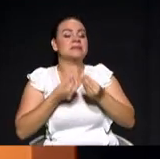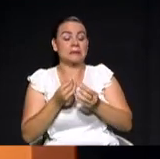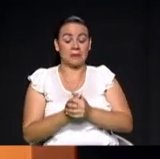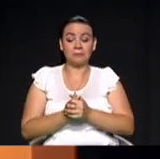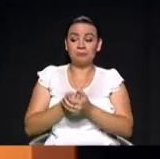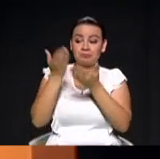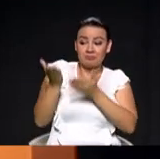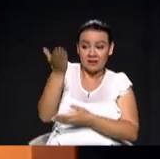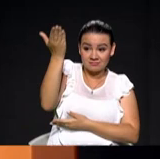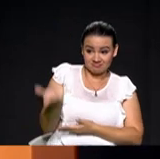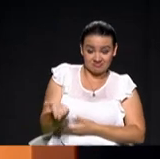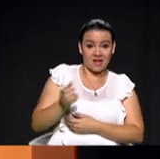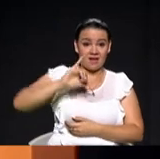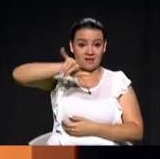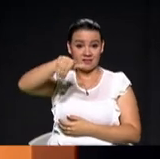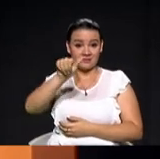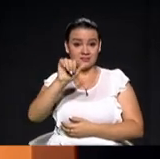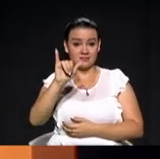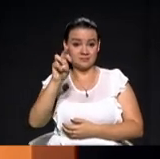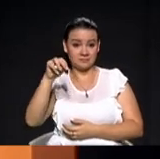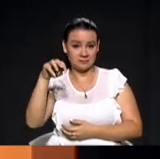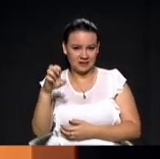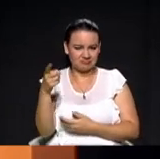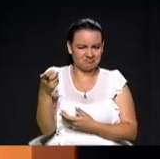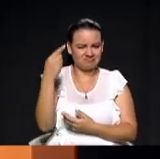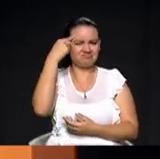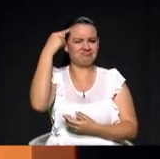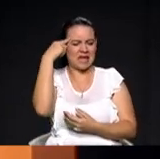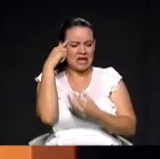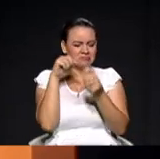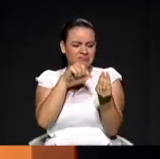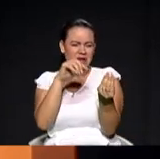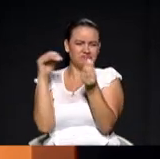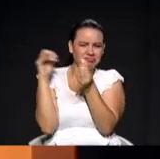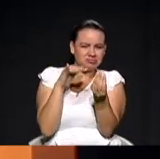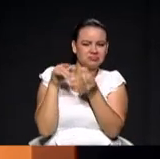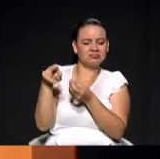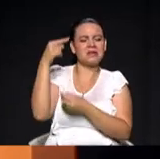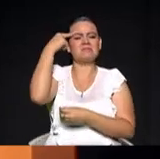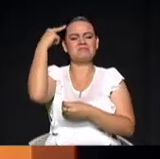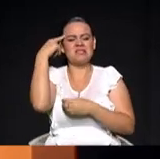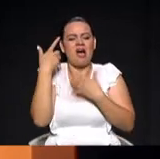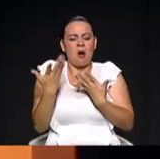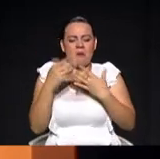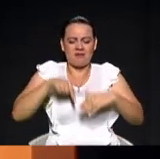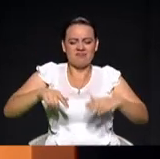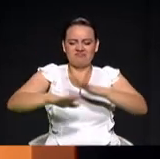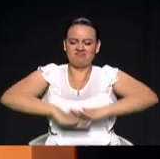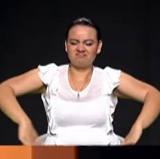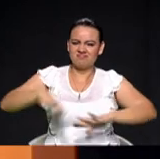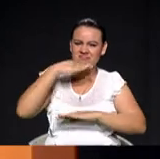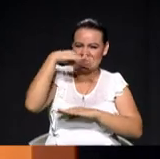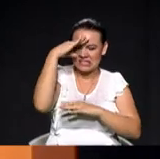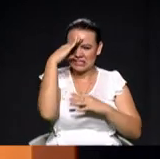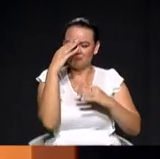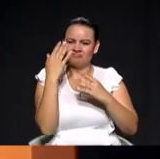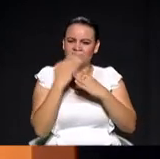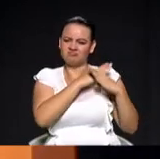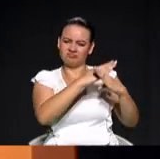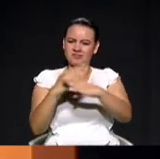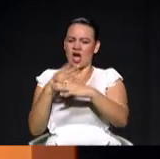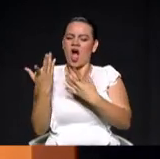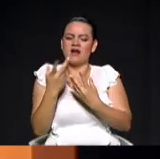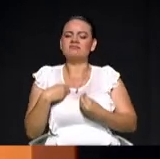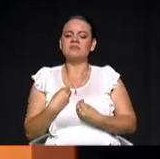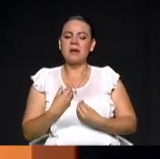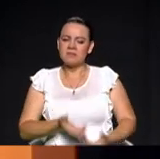en materia de bandas criminales cuál será su política de seguridad confrontarlas o persuadirlas para